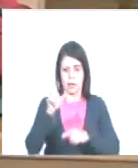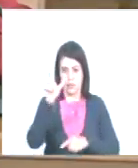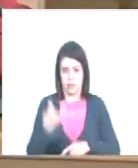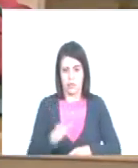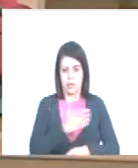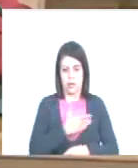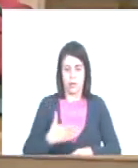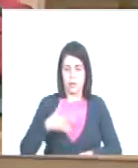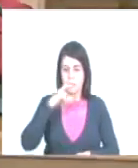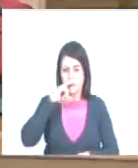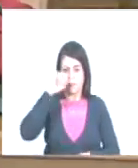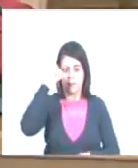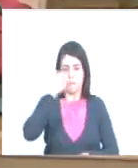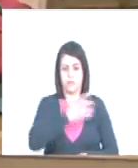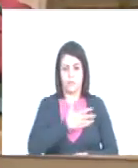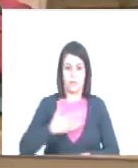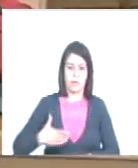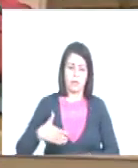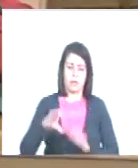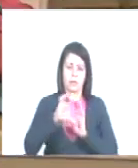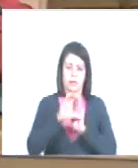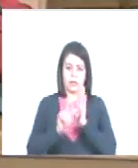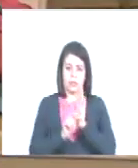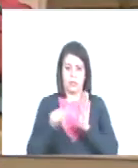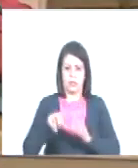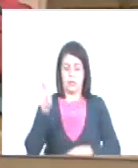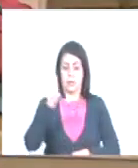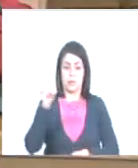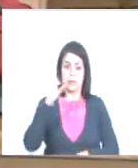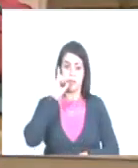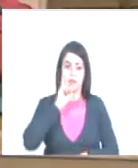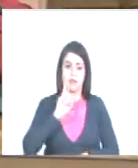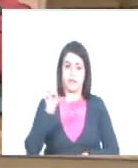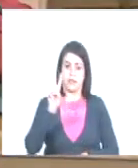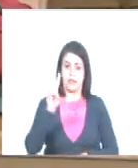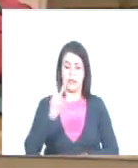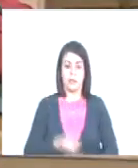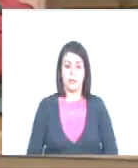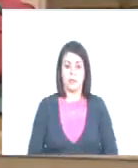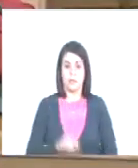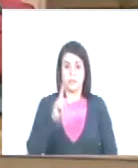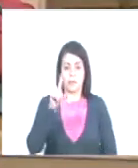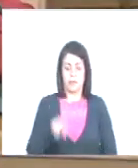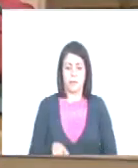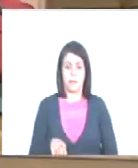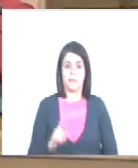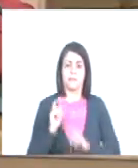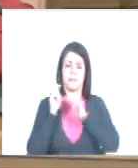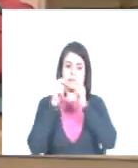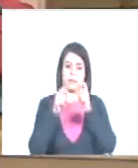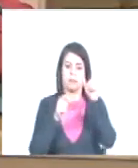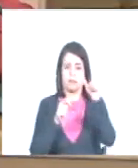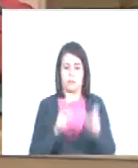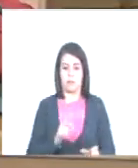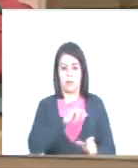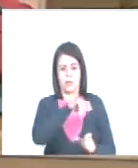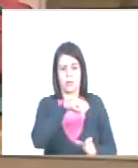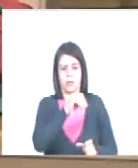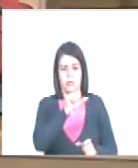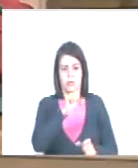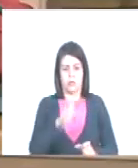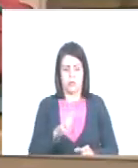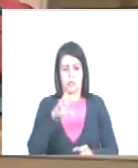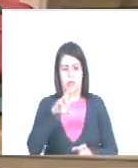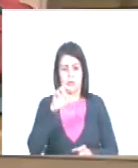Nicolás Maduro Moros, presidente constitucional de la República Bolivariana de Venezuela, para designar al ciudadano José